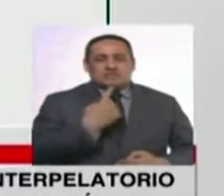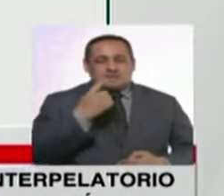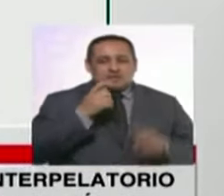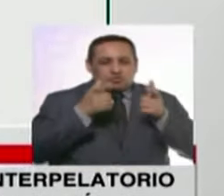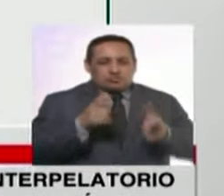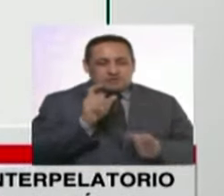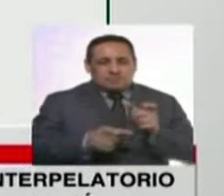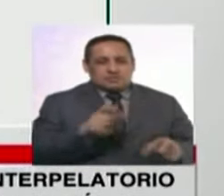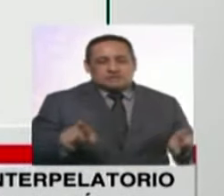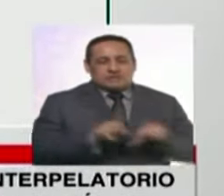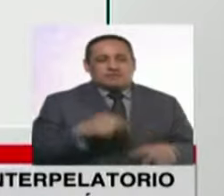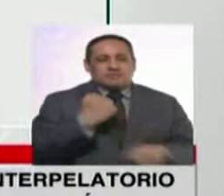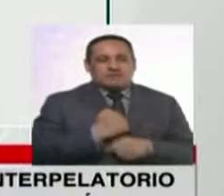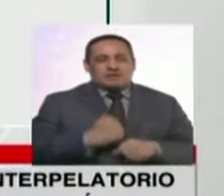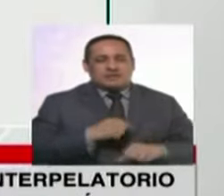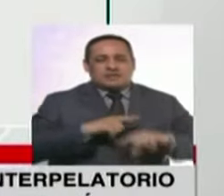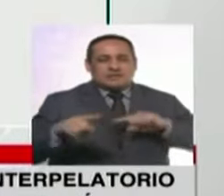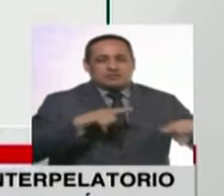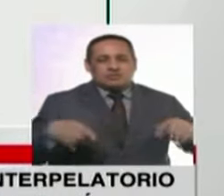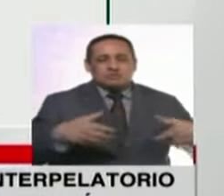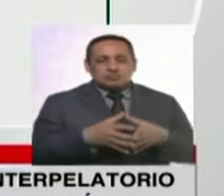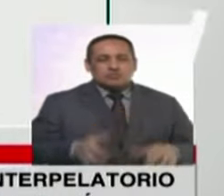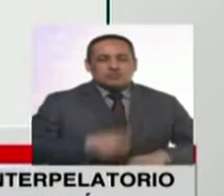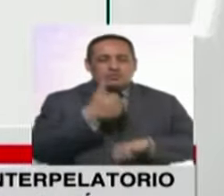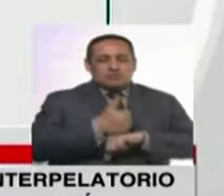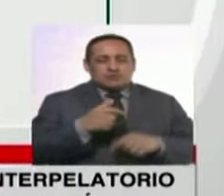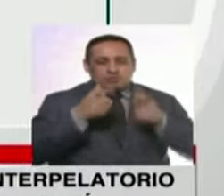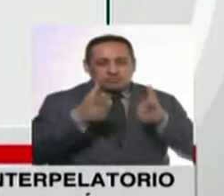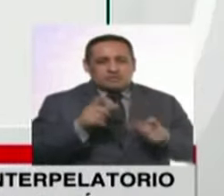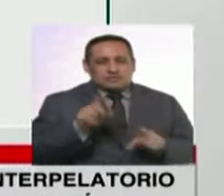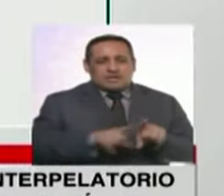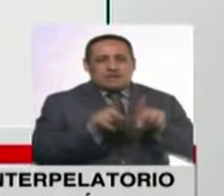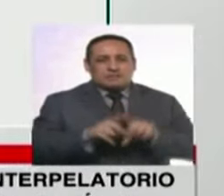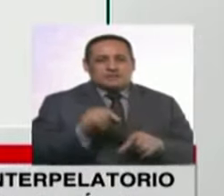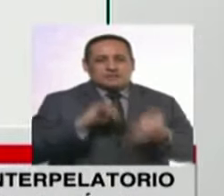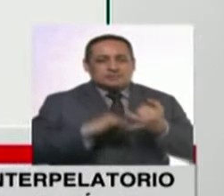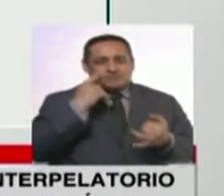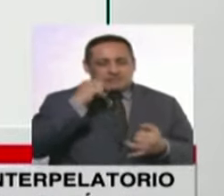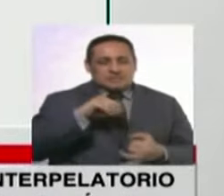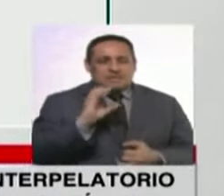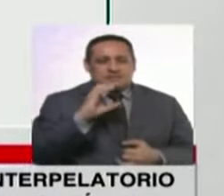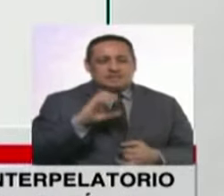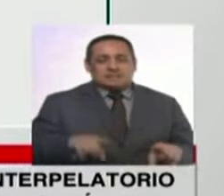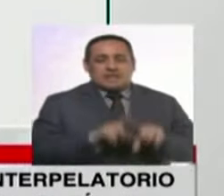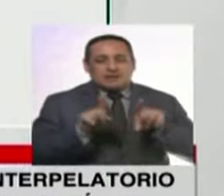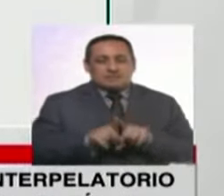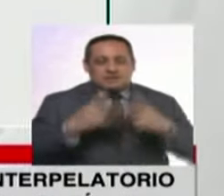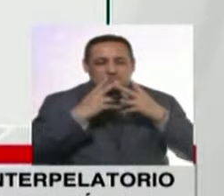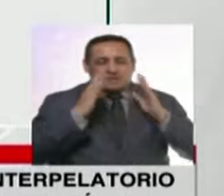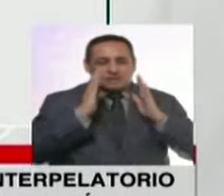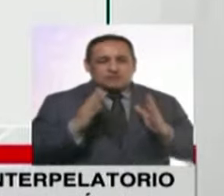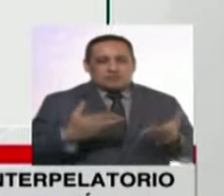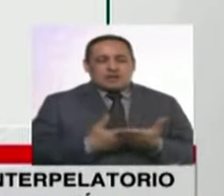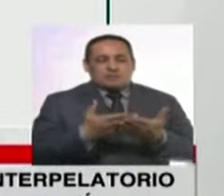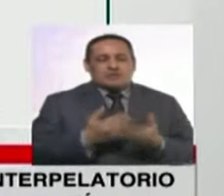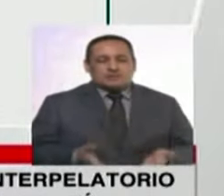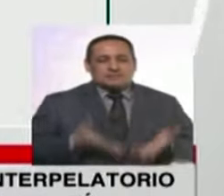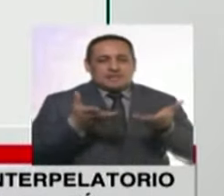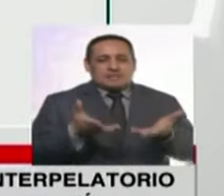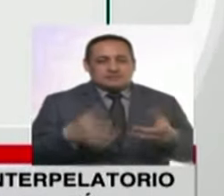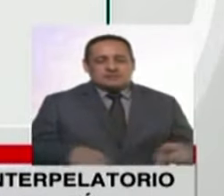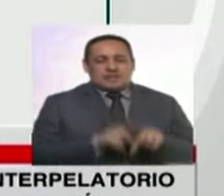Seguridad Ciudadana ejerce la rectoría del Sistema Nacional de Seguridad Ciudadana sinasec y en atención a la facultades